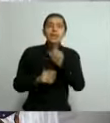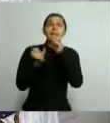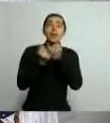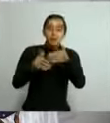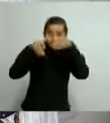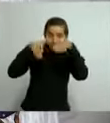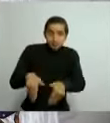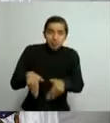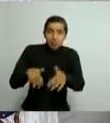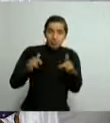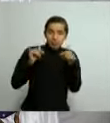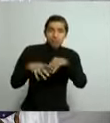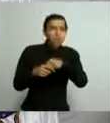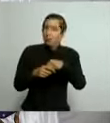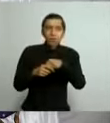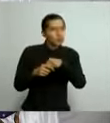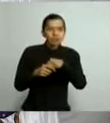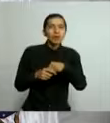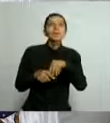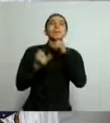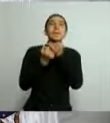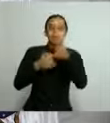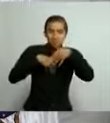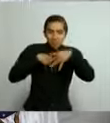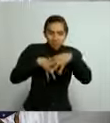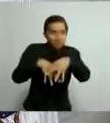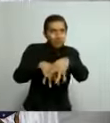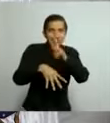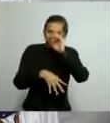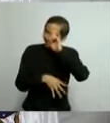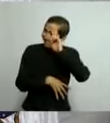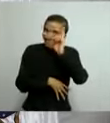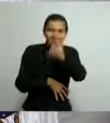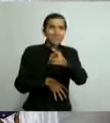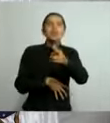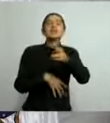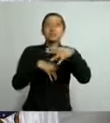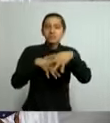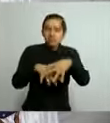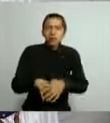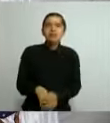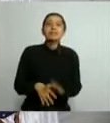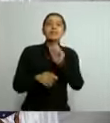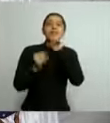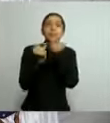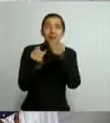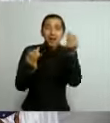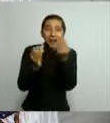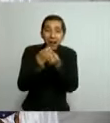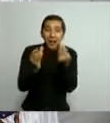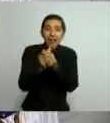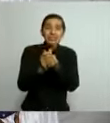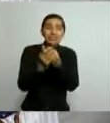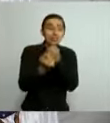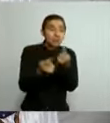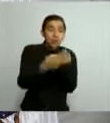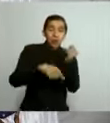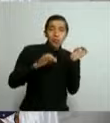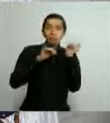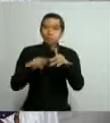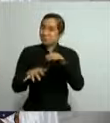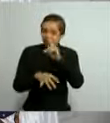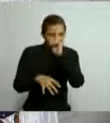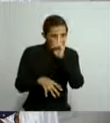fúnebres, las manifestaciones, marchas, las clases presenciales, los